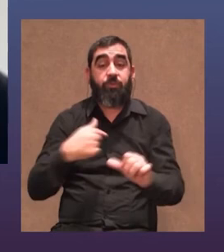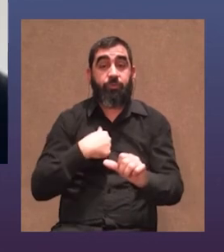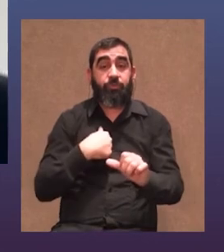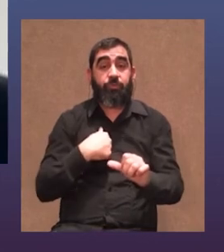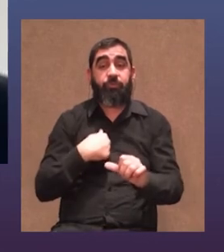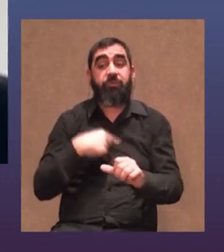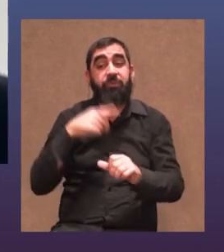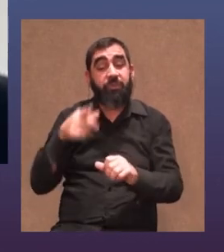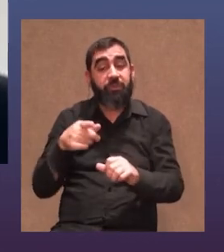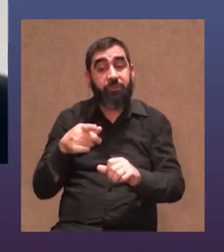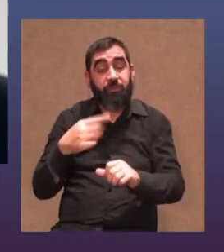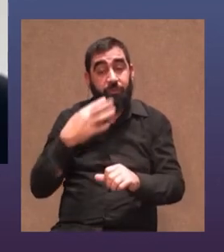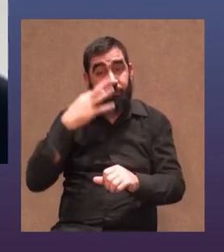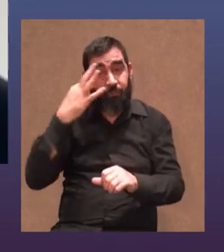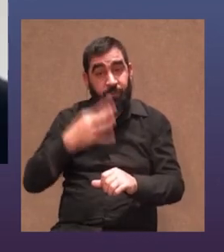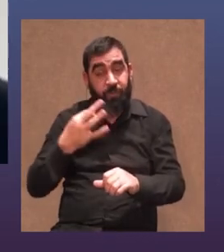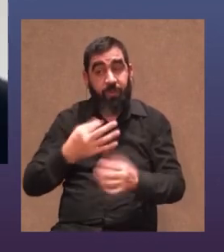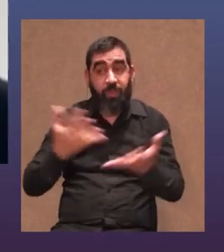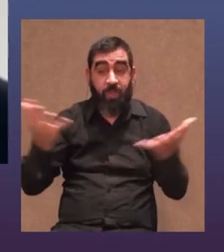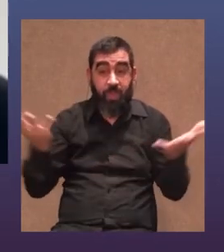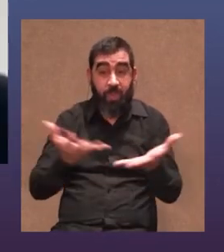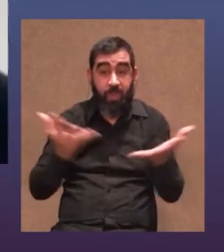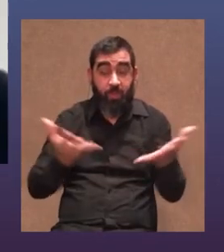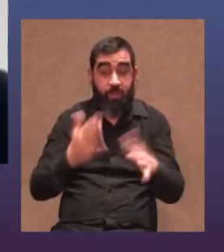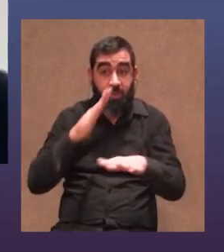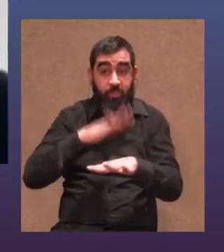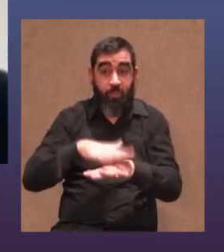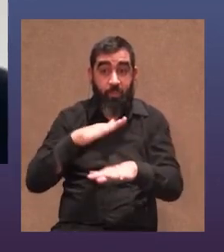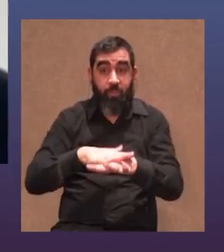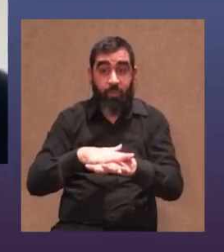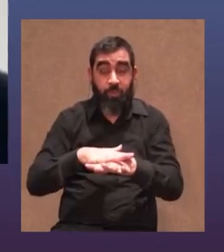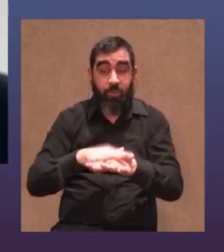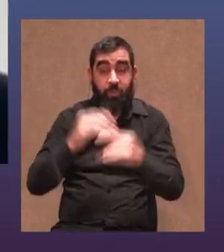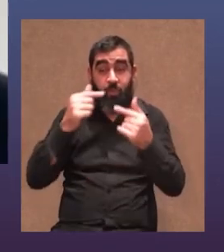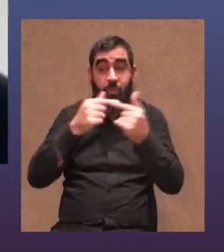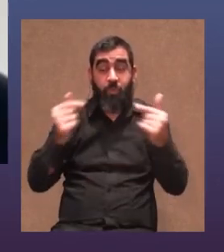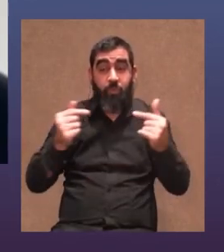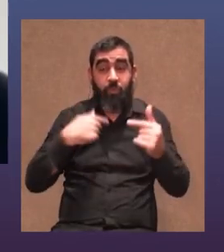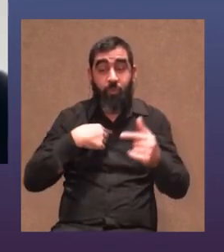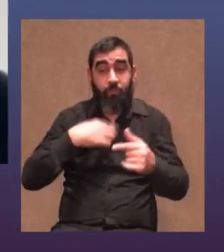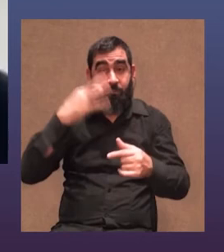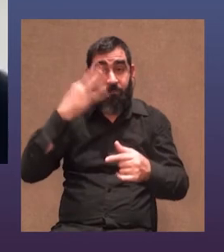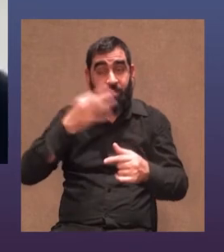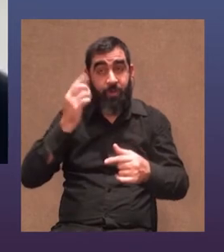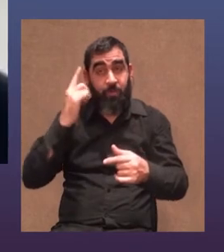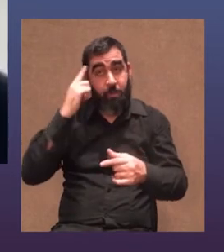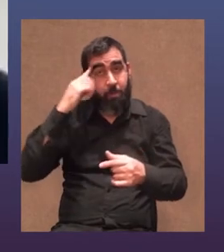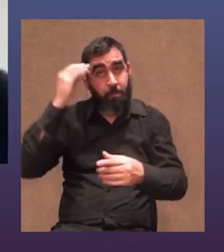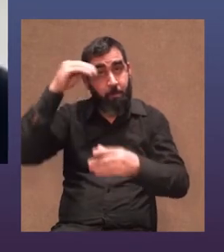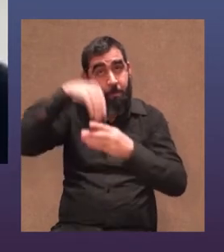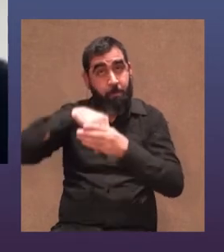y es algo que realmente me está, en este momento, es una de las cosas que más